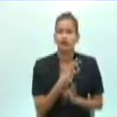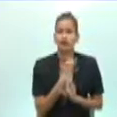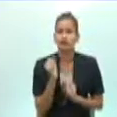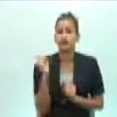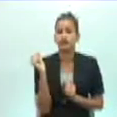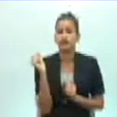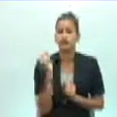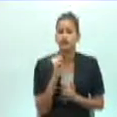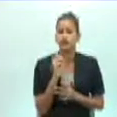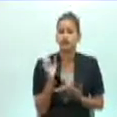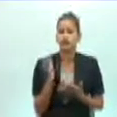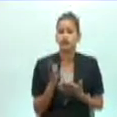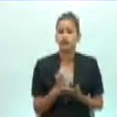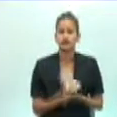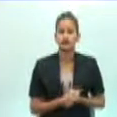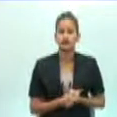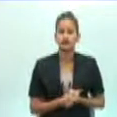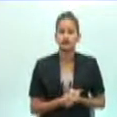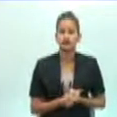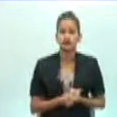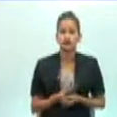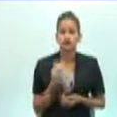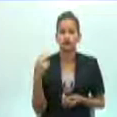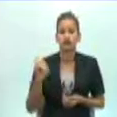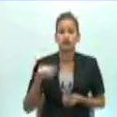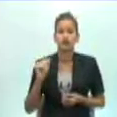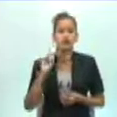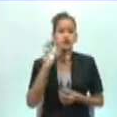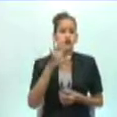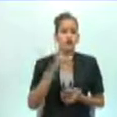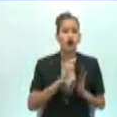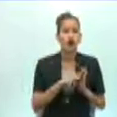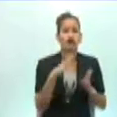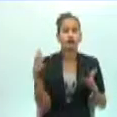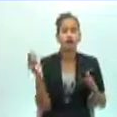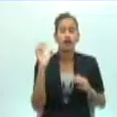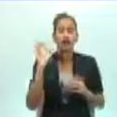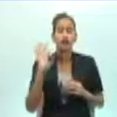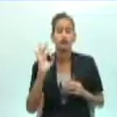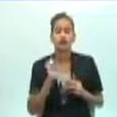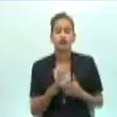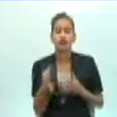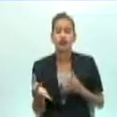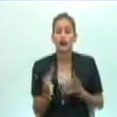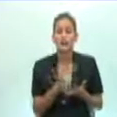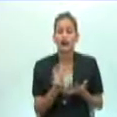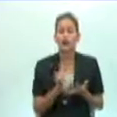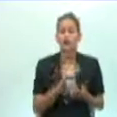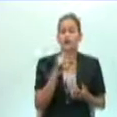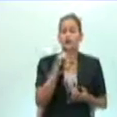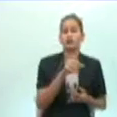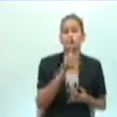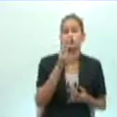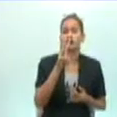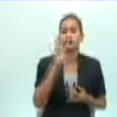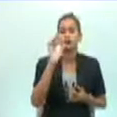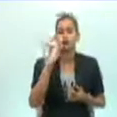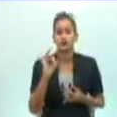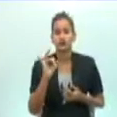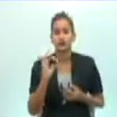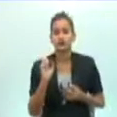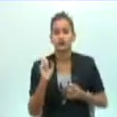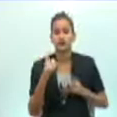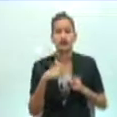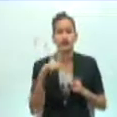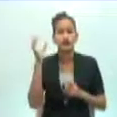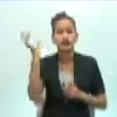Van a realizar las actividades de las 5 a las 8 que aparecen en la página 137 de su libro de español. Y vamos a ver la